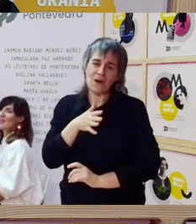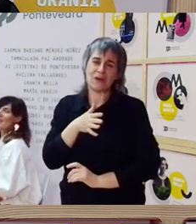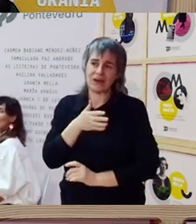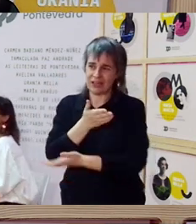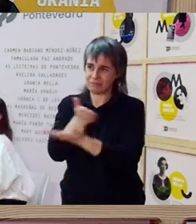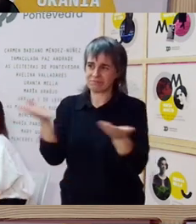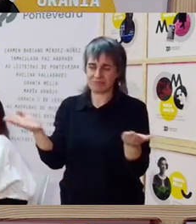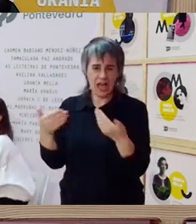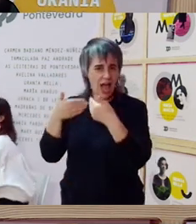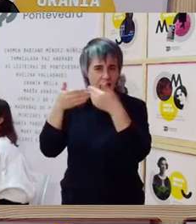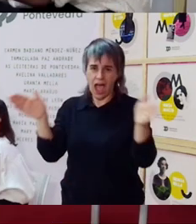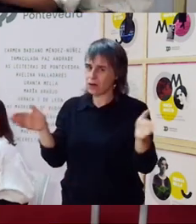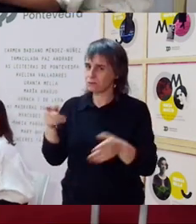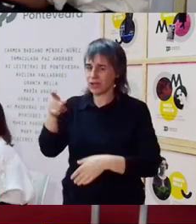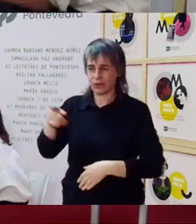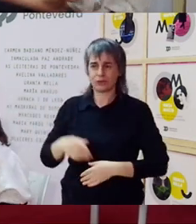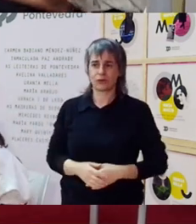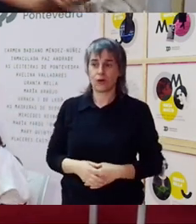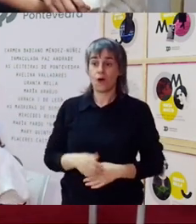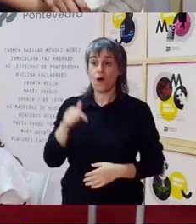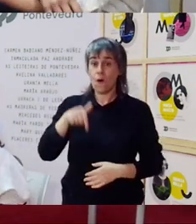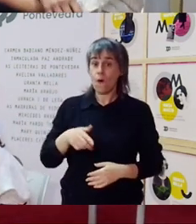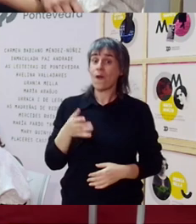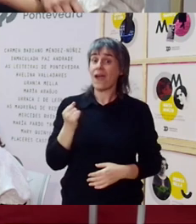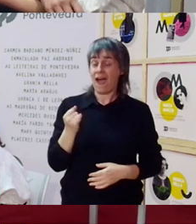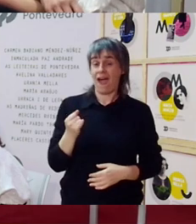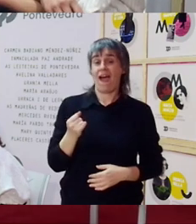gustaríame, xa que temos hoxe aquí.